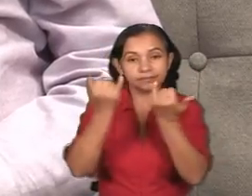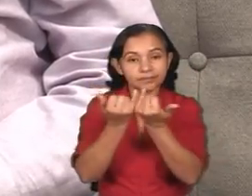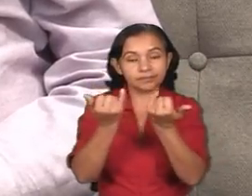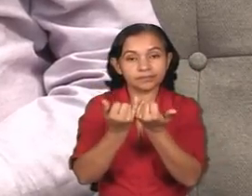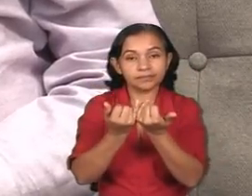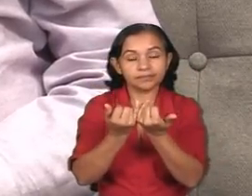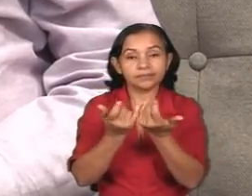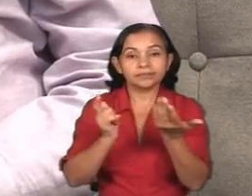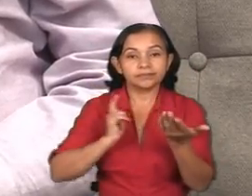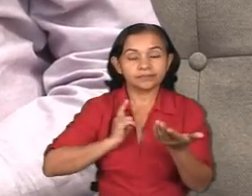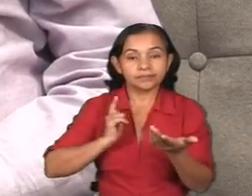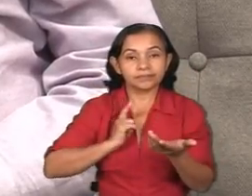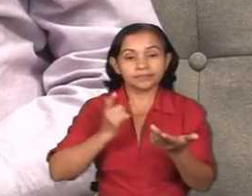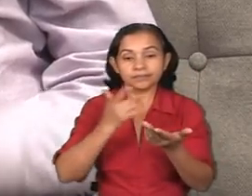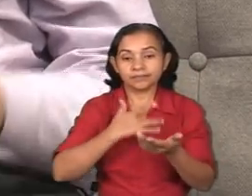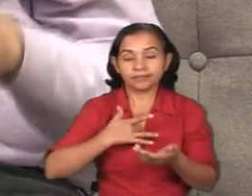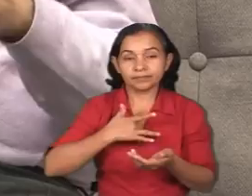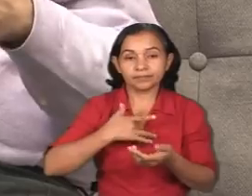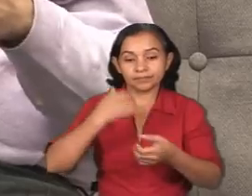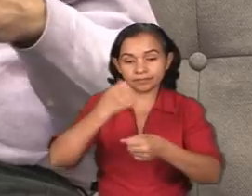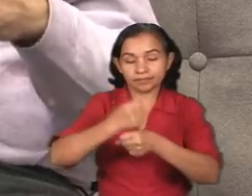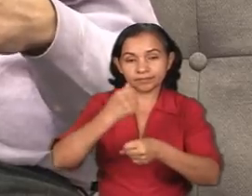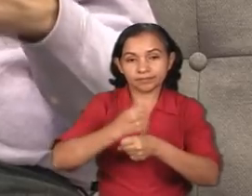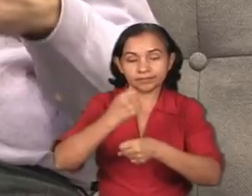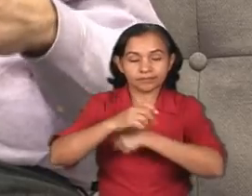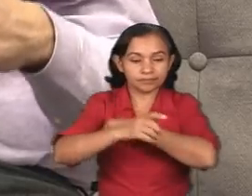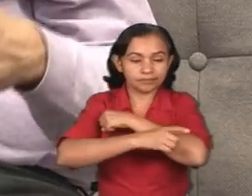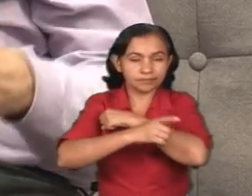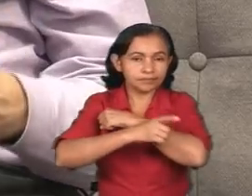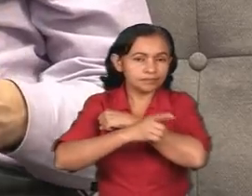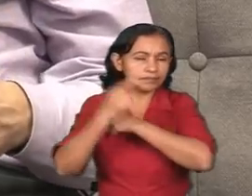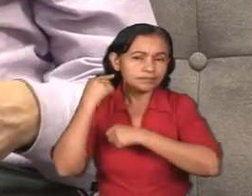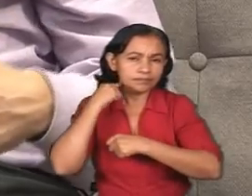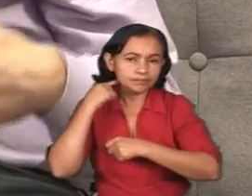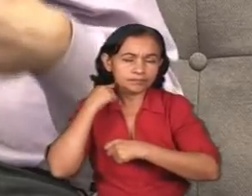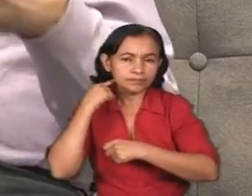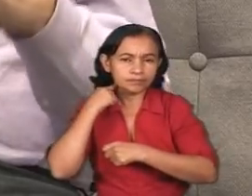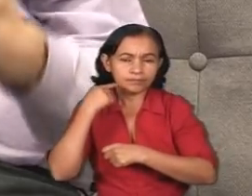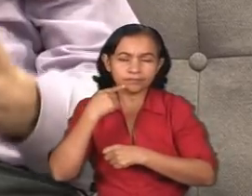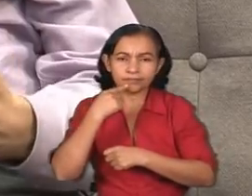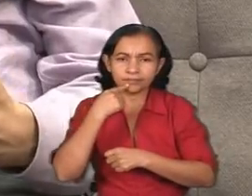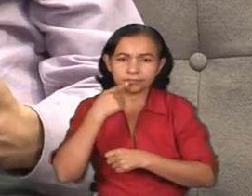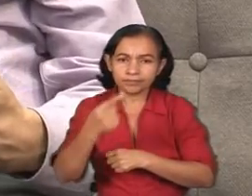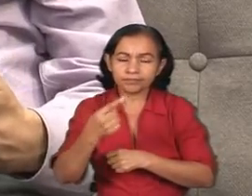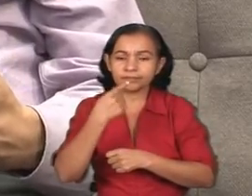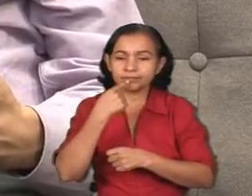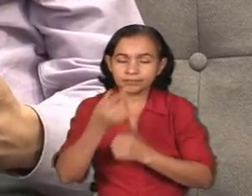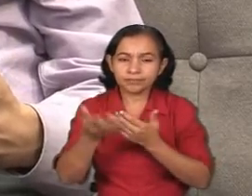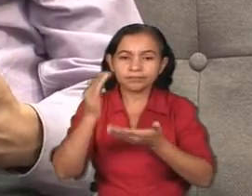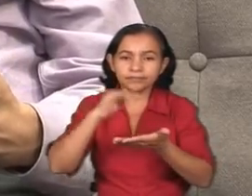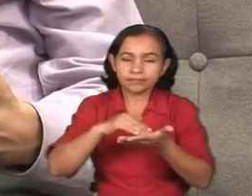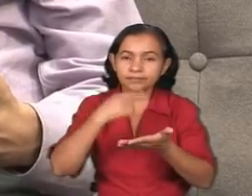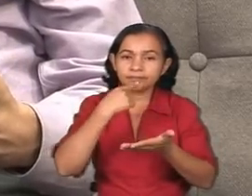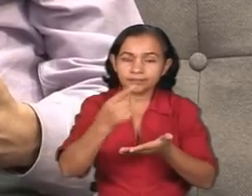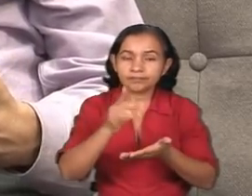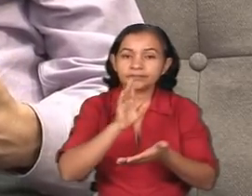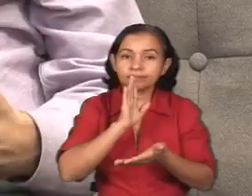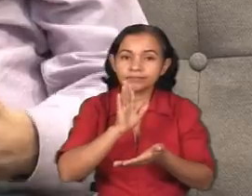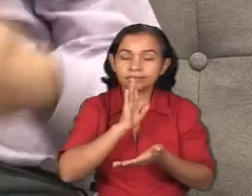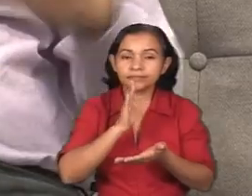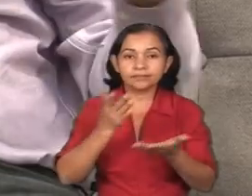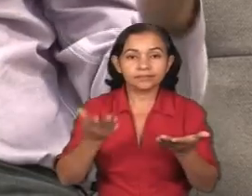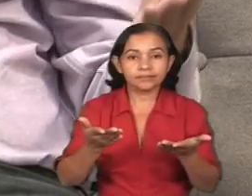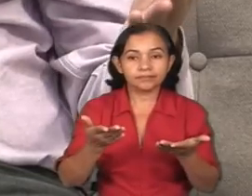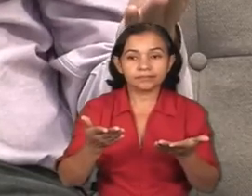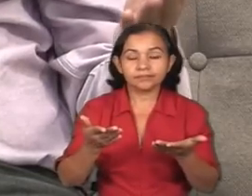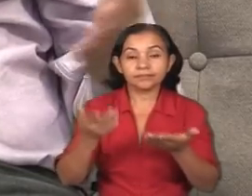privada necesita trabajadores, como el comandante Daniel siempre lo recalca siempre en sus discursos, cuando